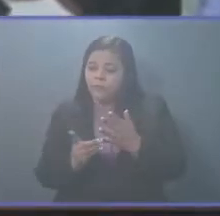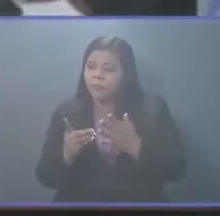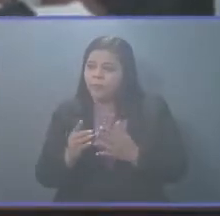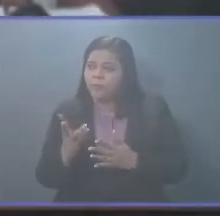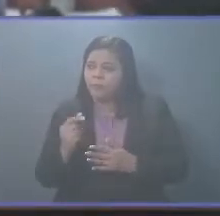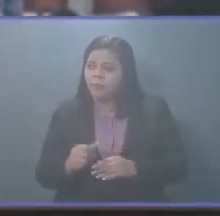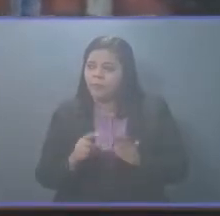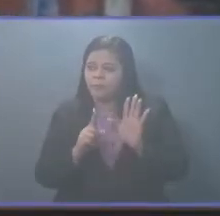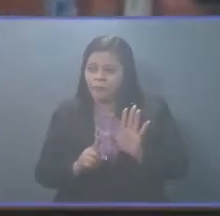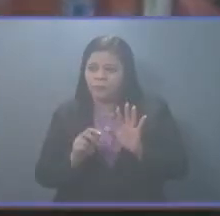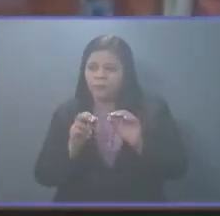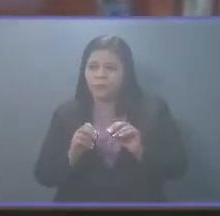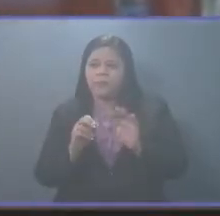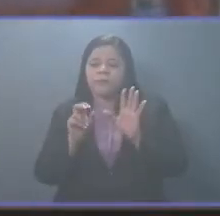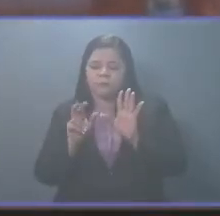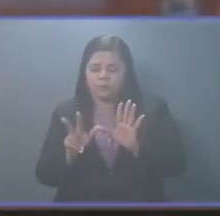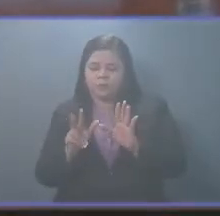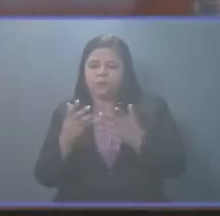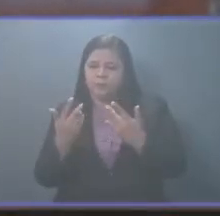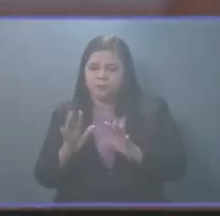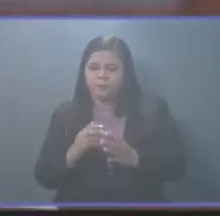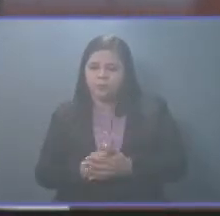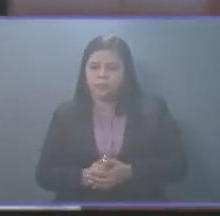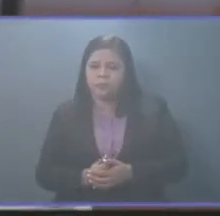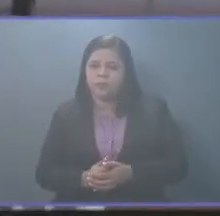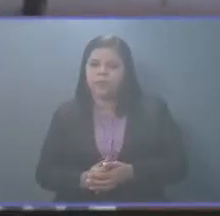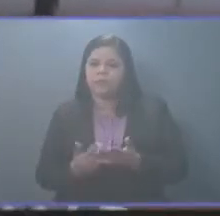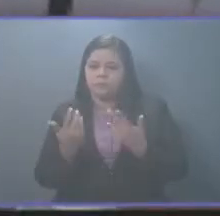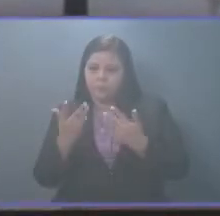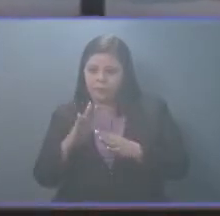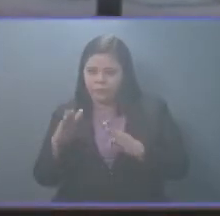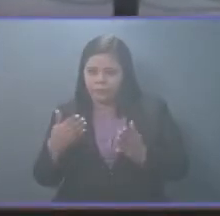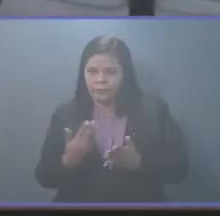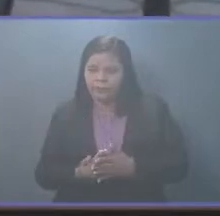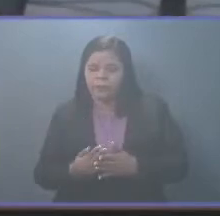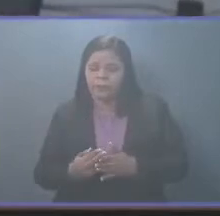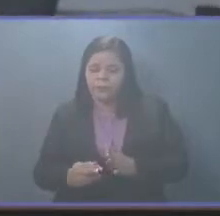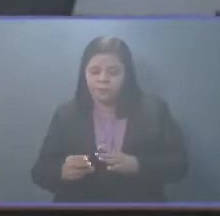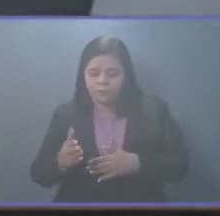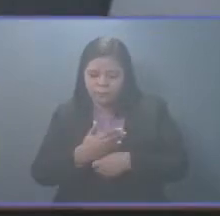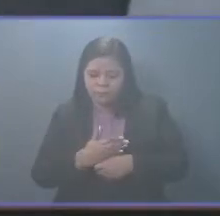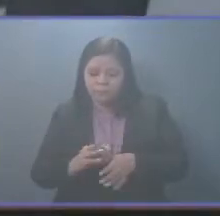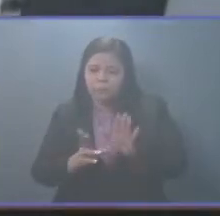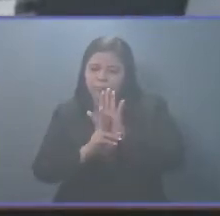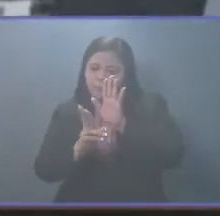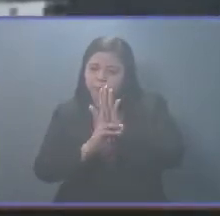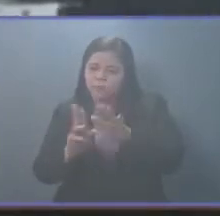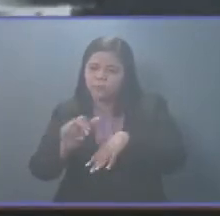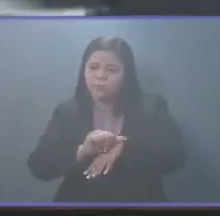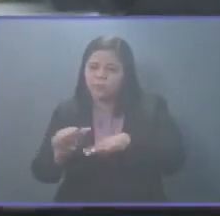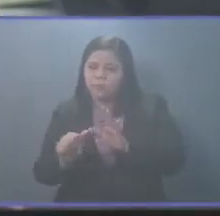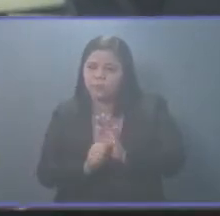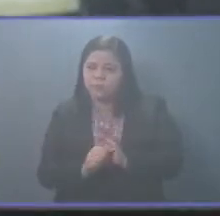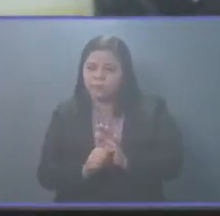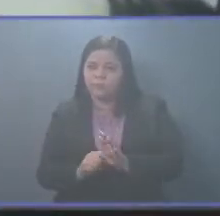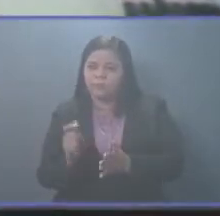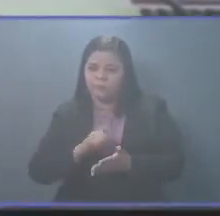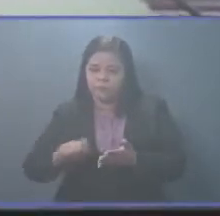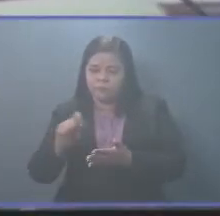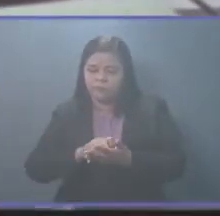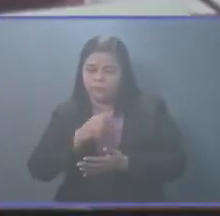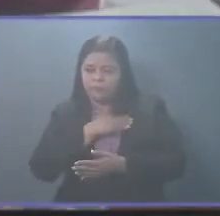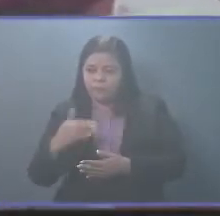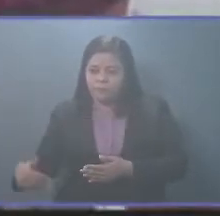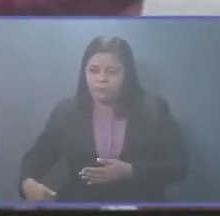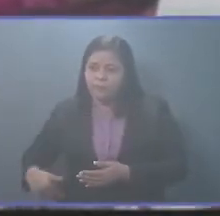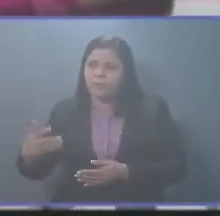608 fue aprobado por todos los partidos políticos representados en la Asamblea Legislativa y sancionado por el presidente de la República. Es decir, que esta